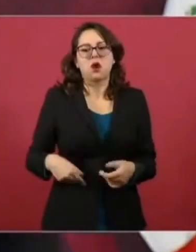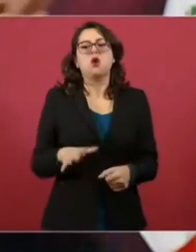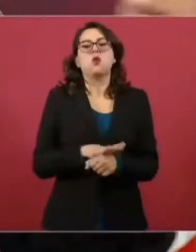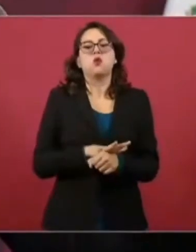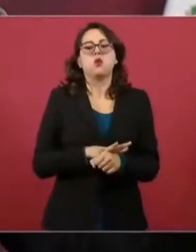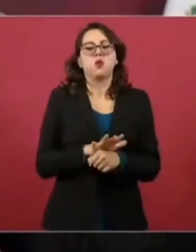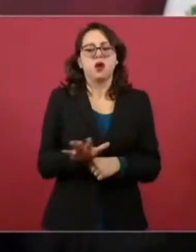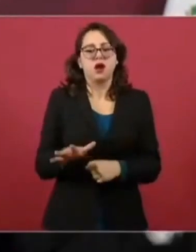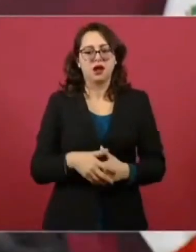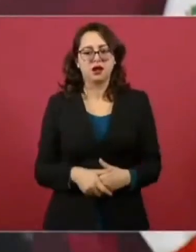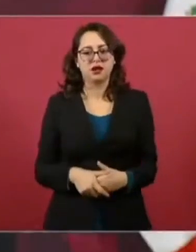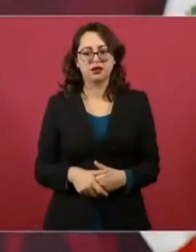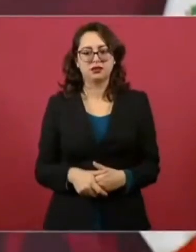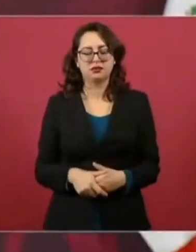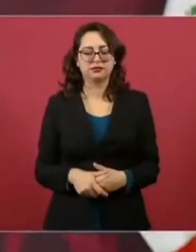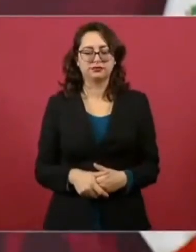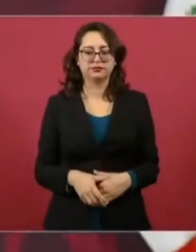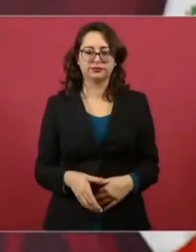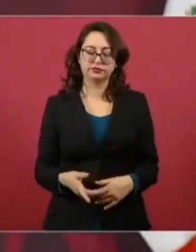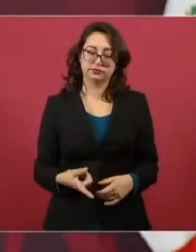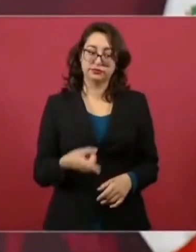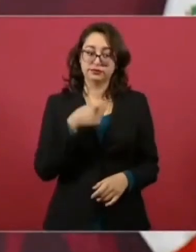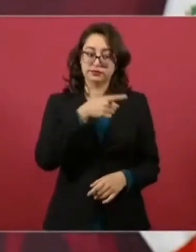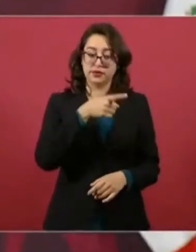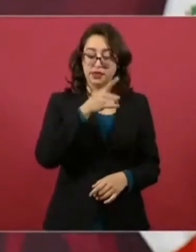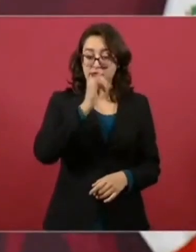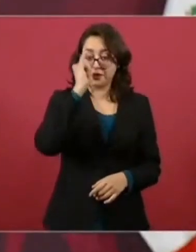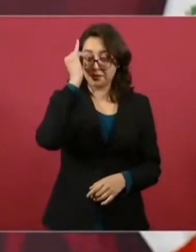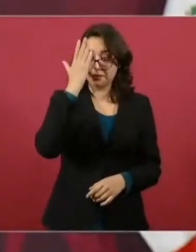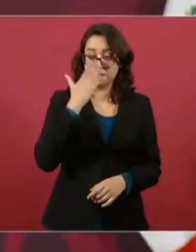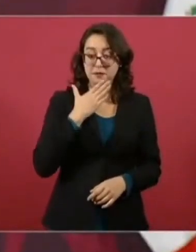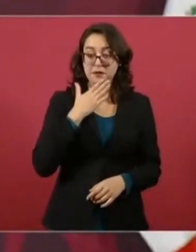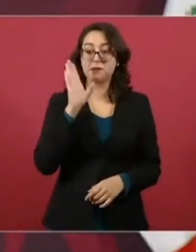de que queden señalados